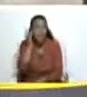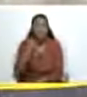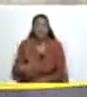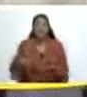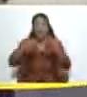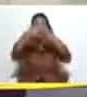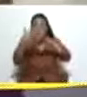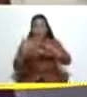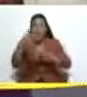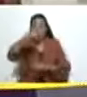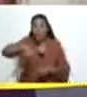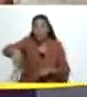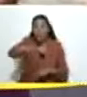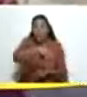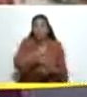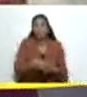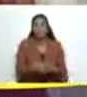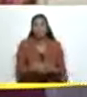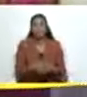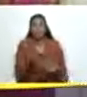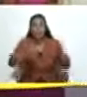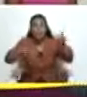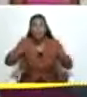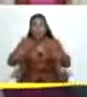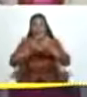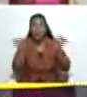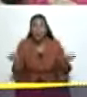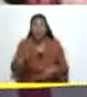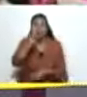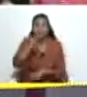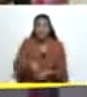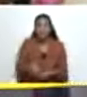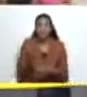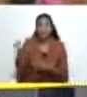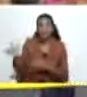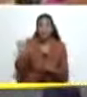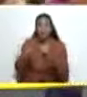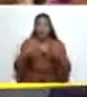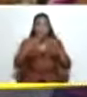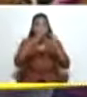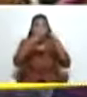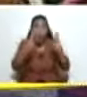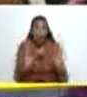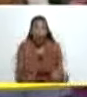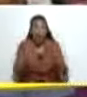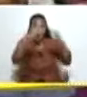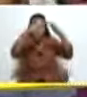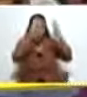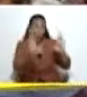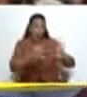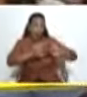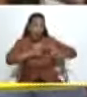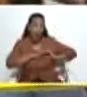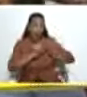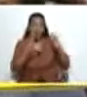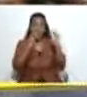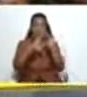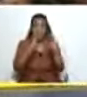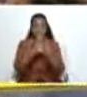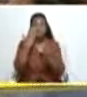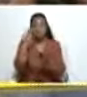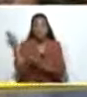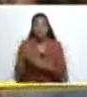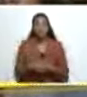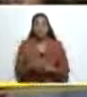sector salud, sector educación, hogares de la patria, parto humanizado. Bueno,